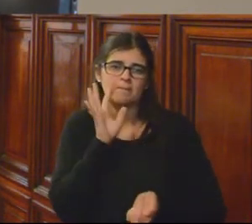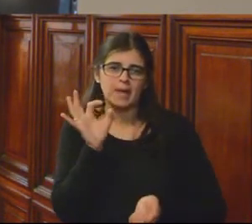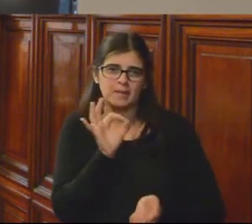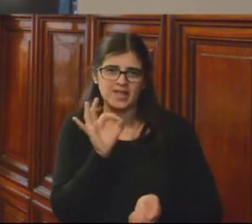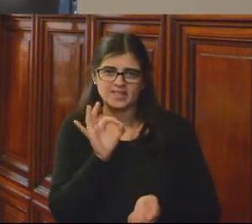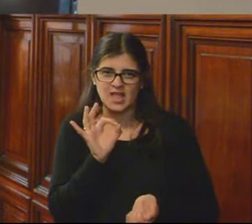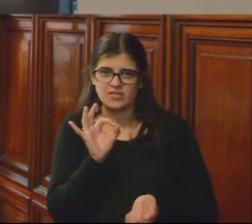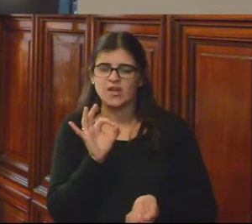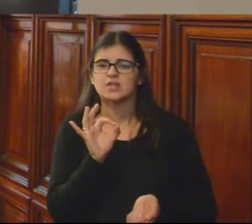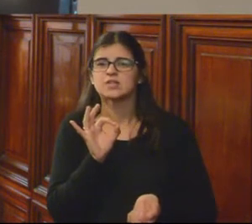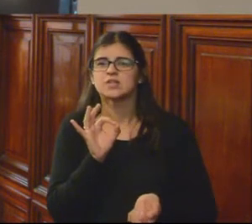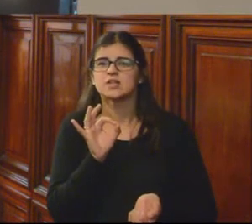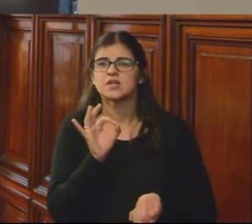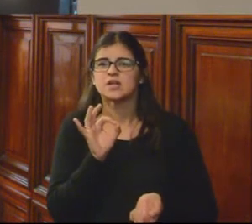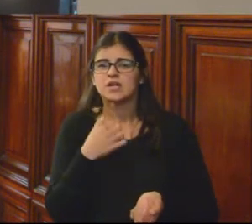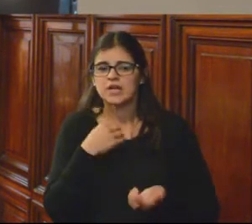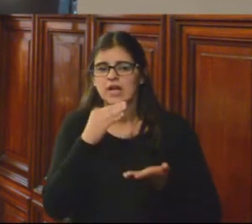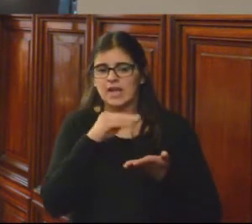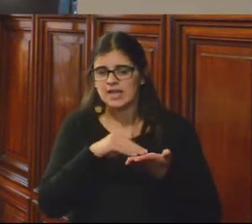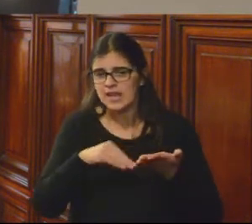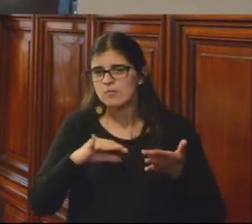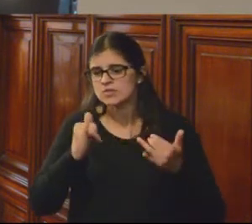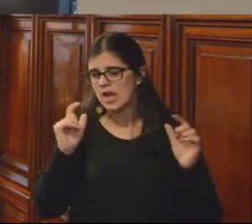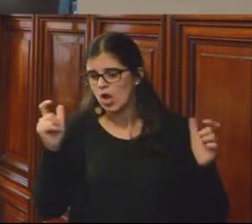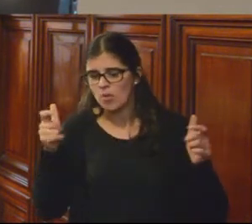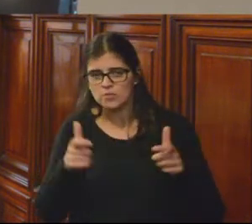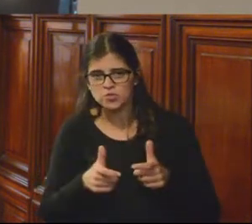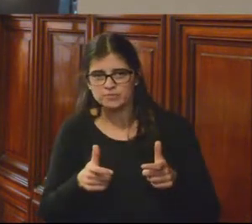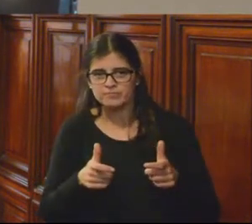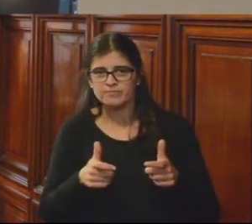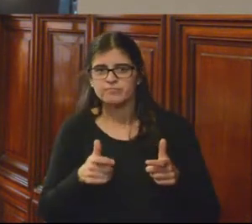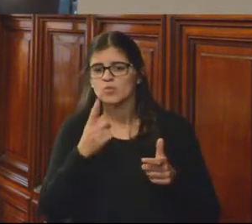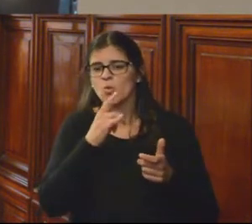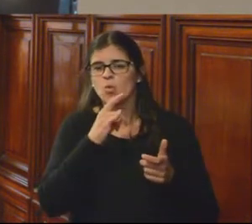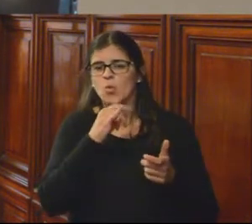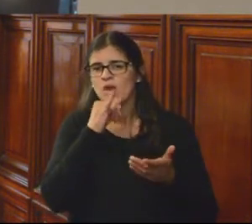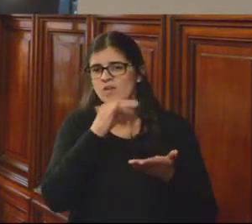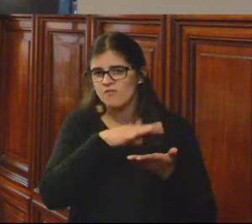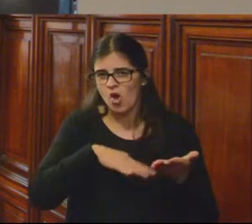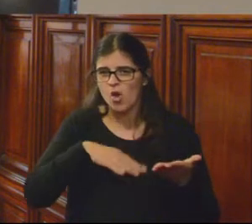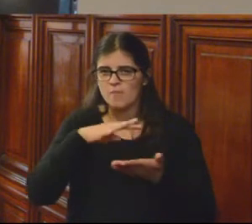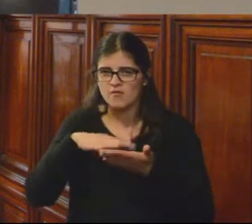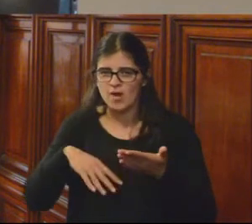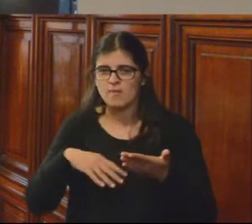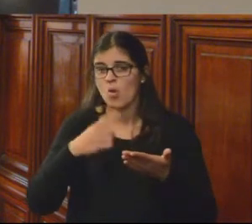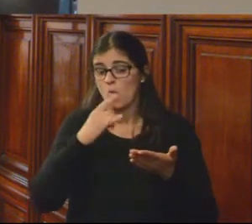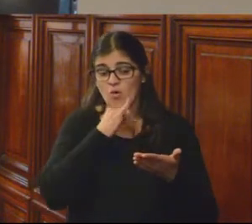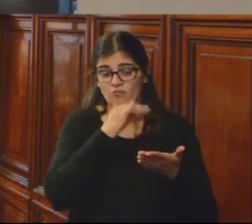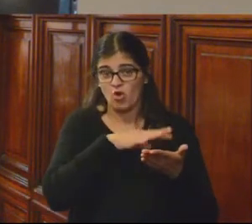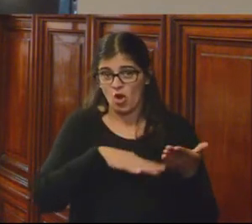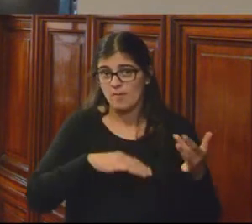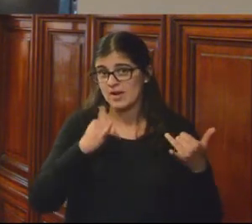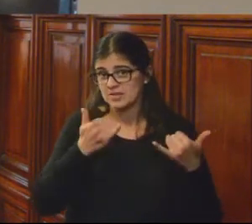que registramos, la Comisión registramos en dos informes, uno que acabamos